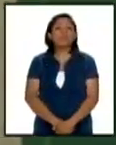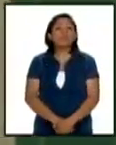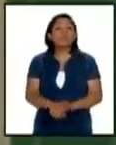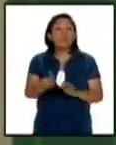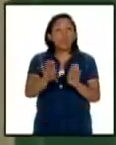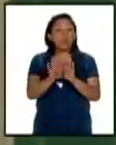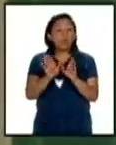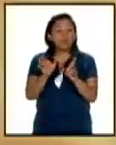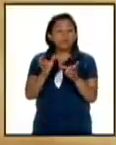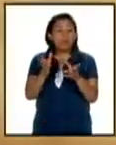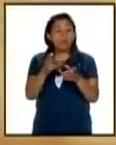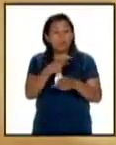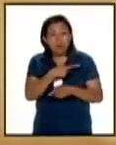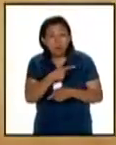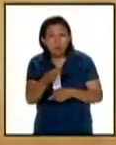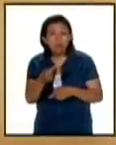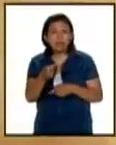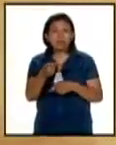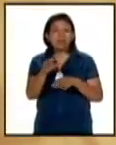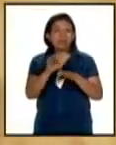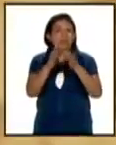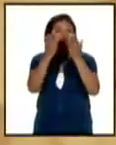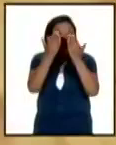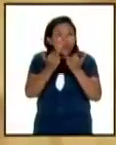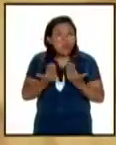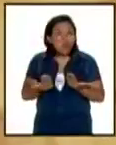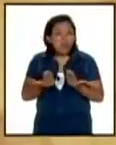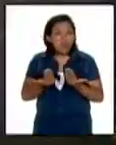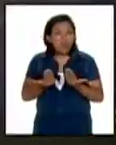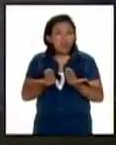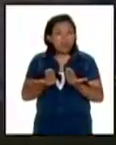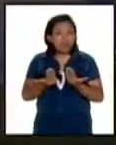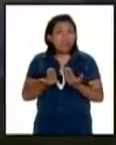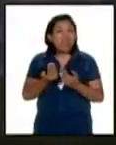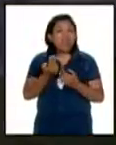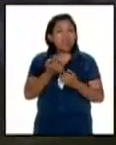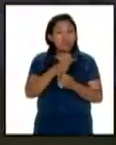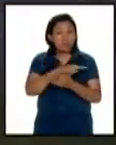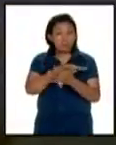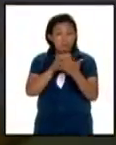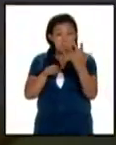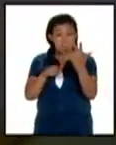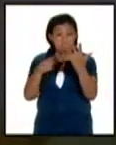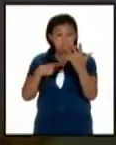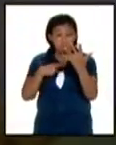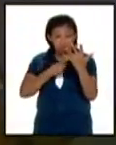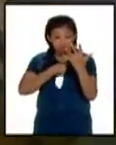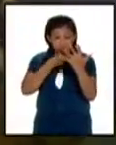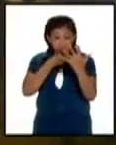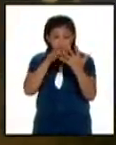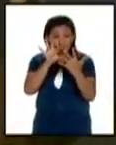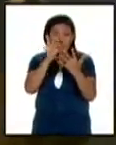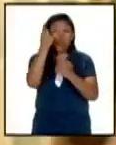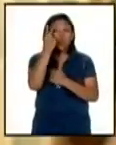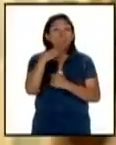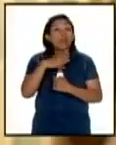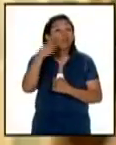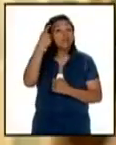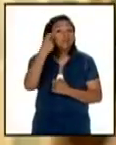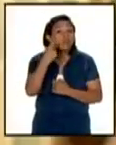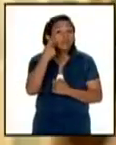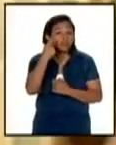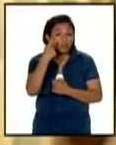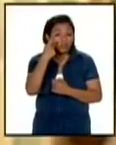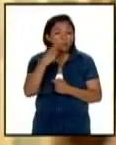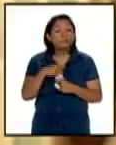de la pobreza, la realidad del desempleo. Solo 1 de cada 5 personas mayores recibe una pensión.